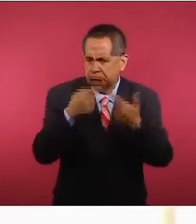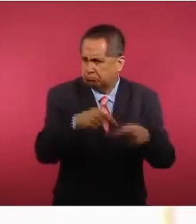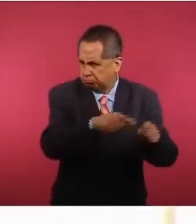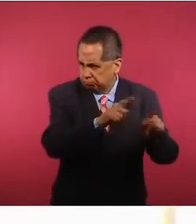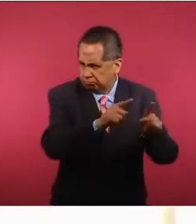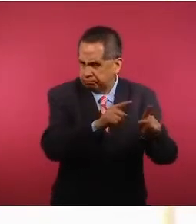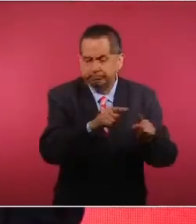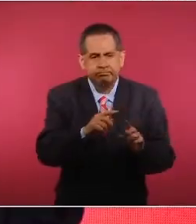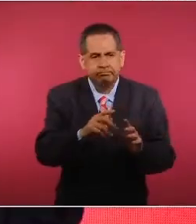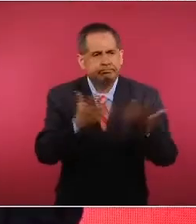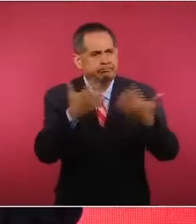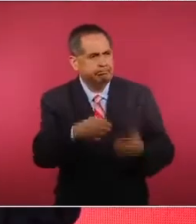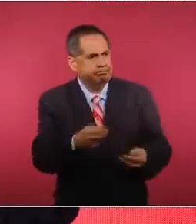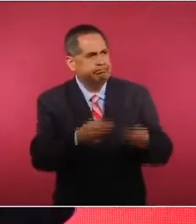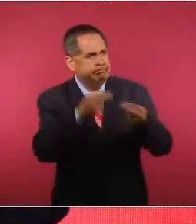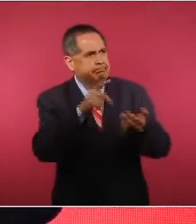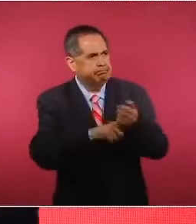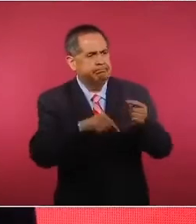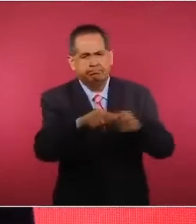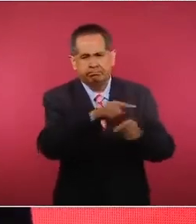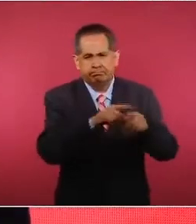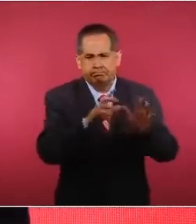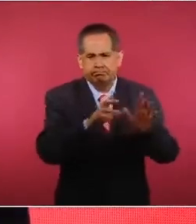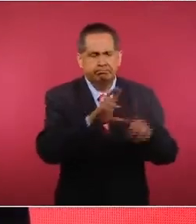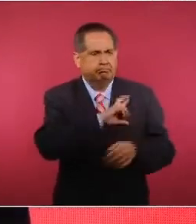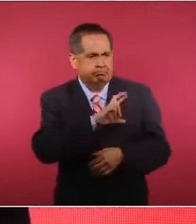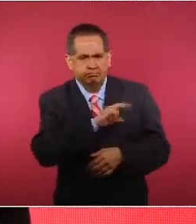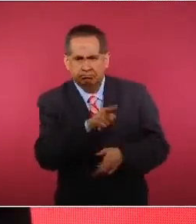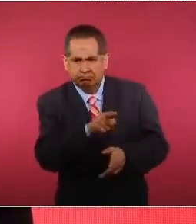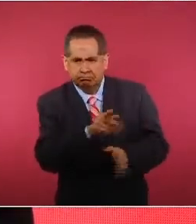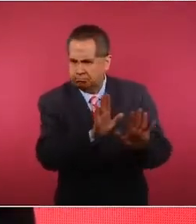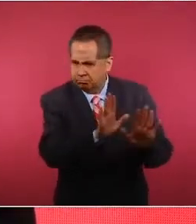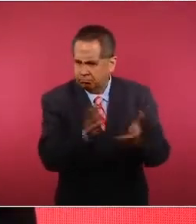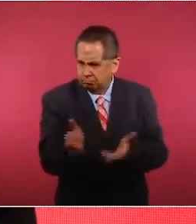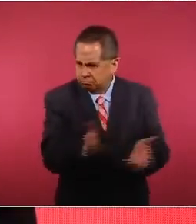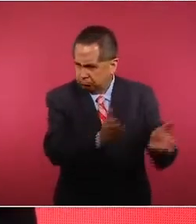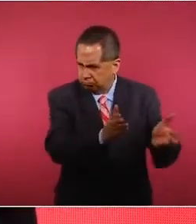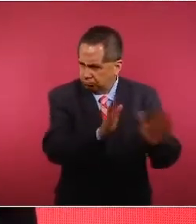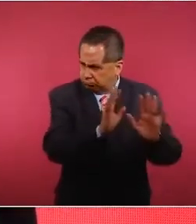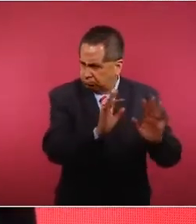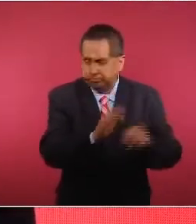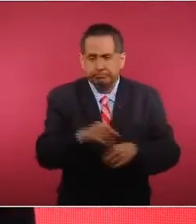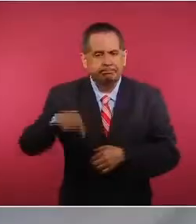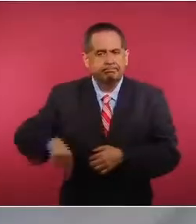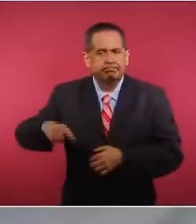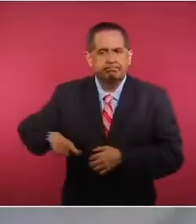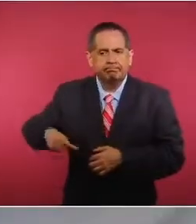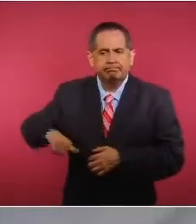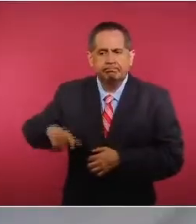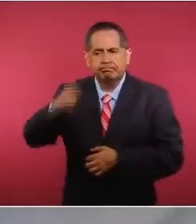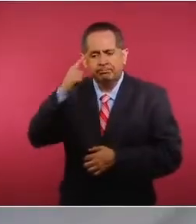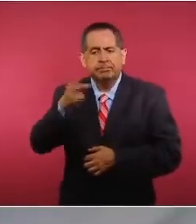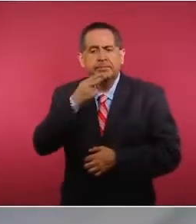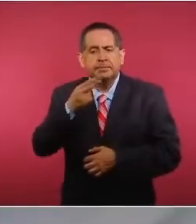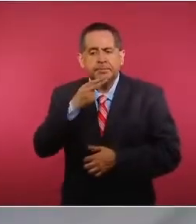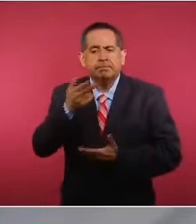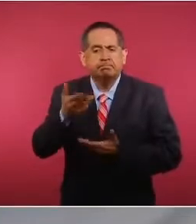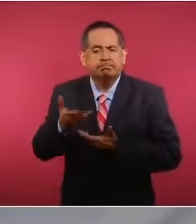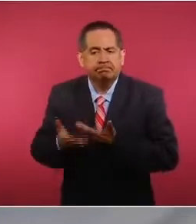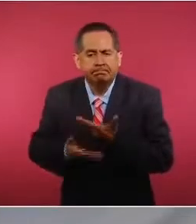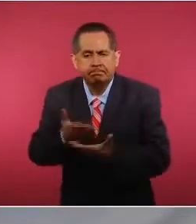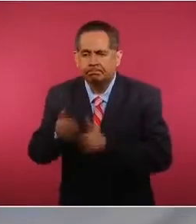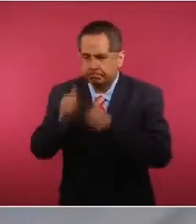En empresas del sector privado. El gobierno es para servirle al